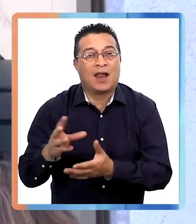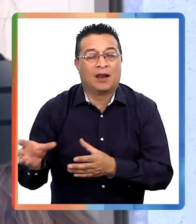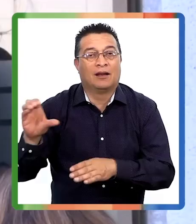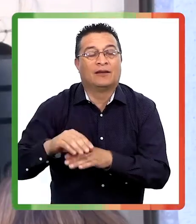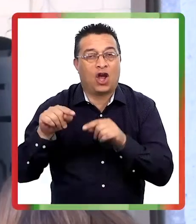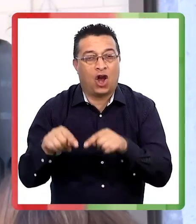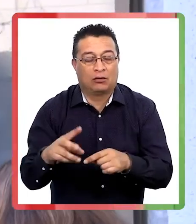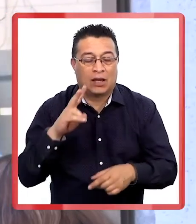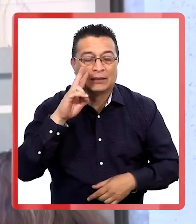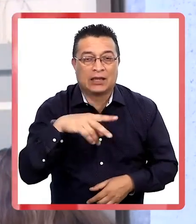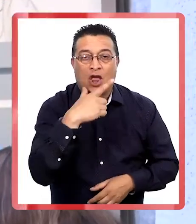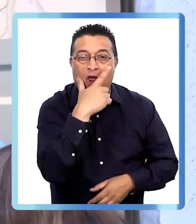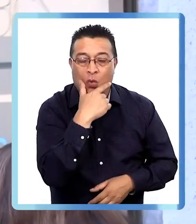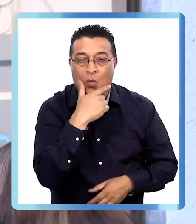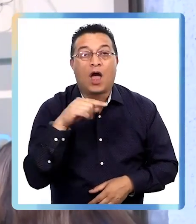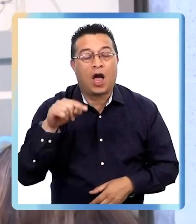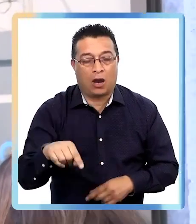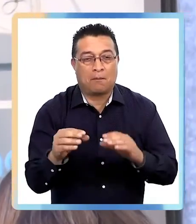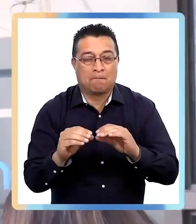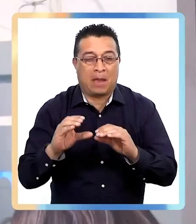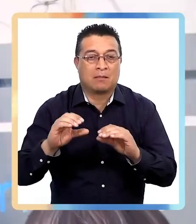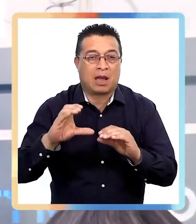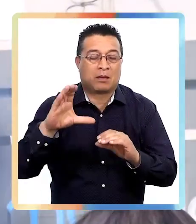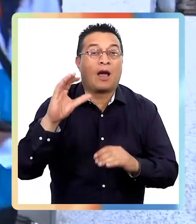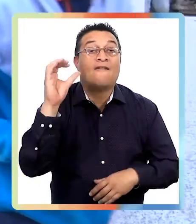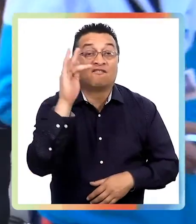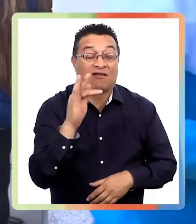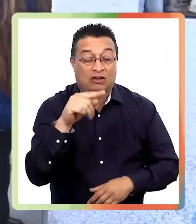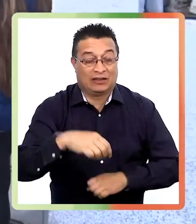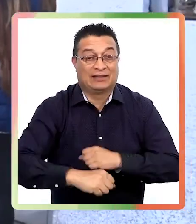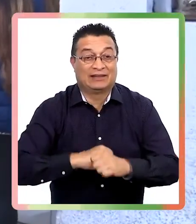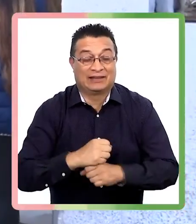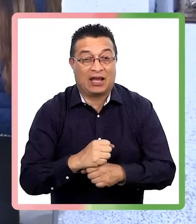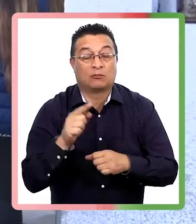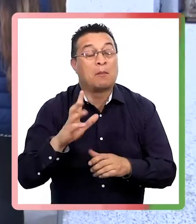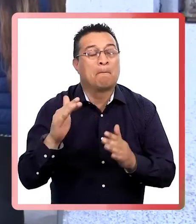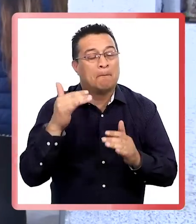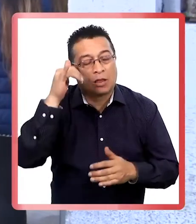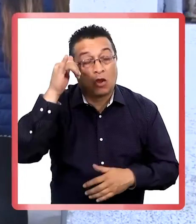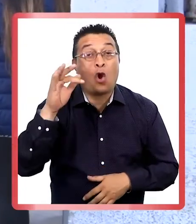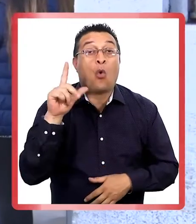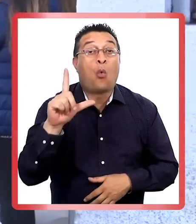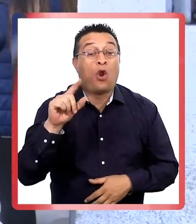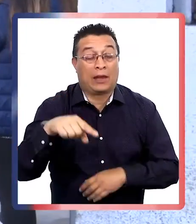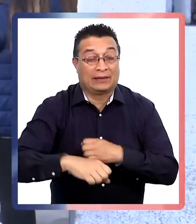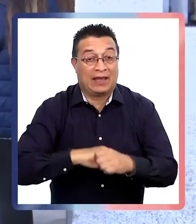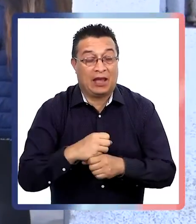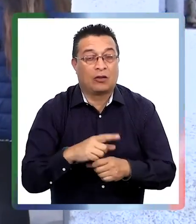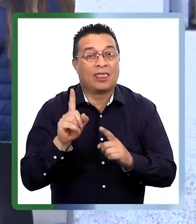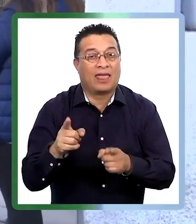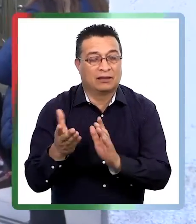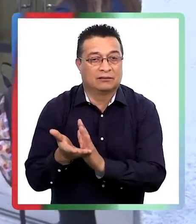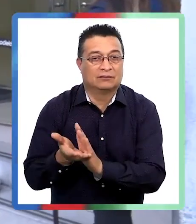es la cifra de hoy día, pero que no me cabe ninguna duda, se va a ir reajustando ya en febrero de este año, en julio de este año ya